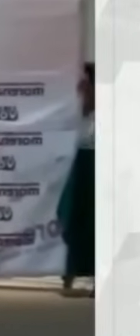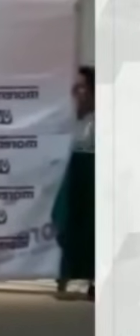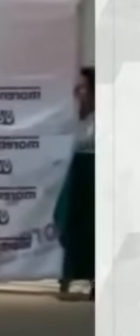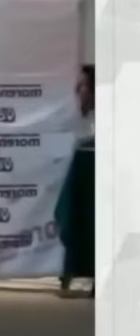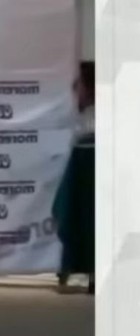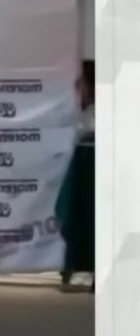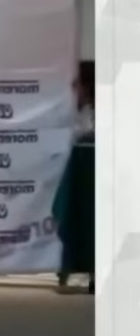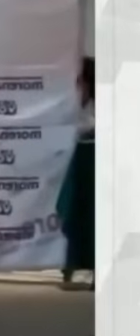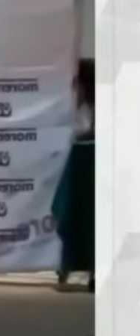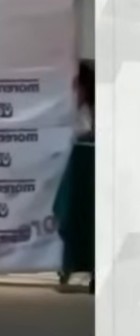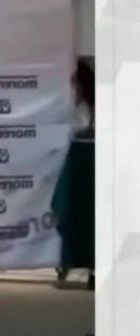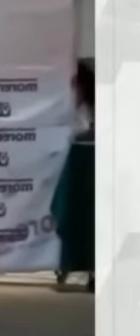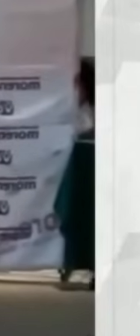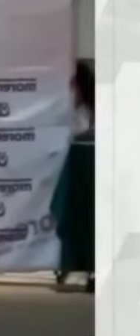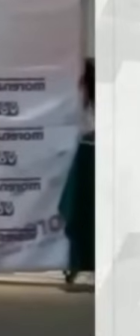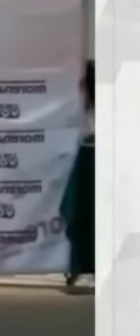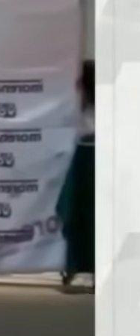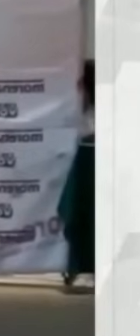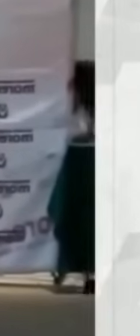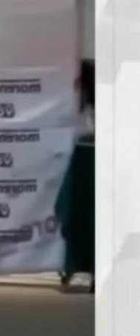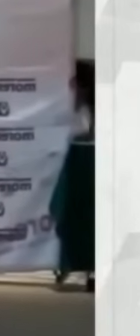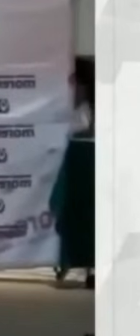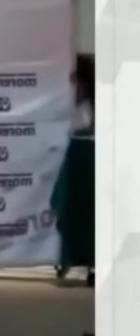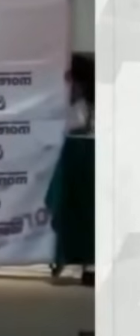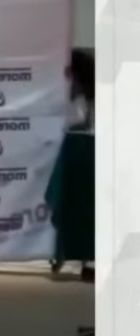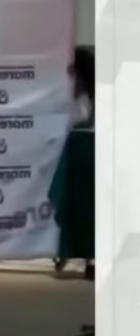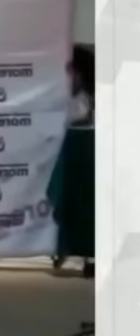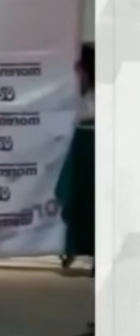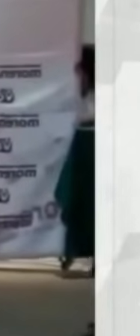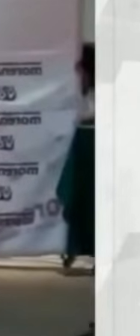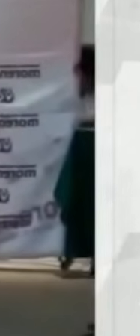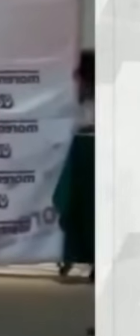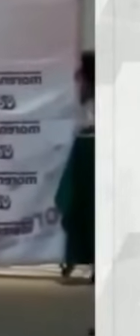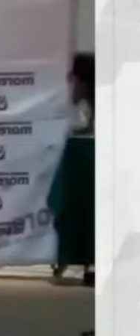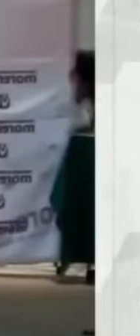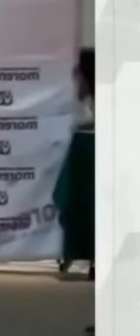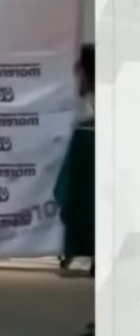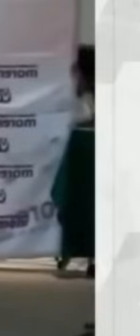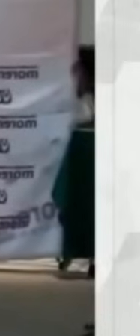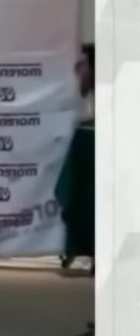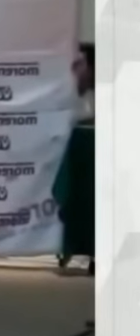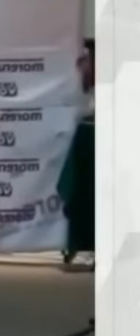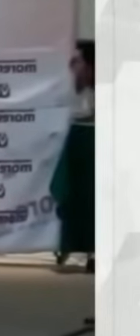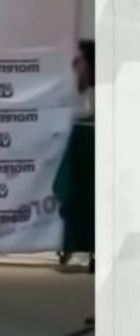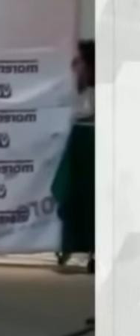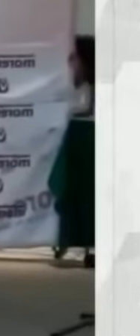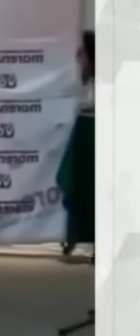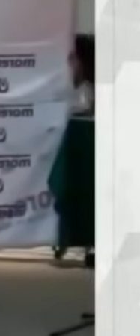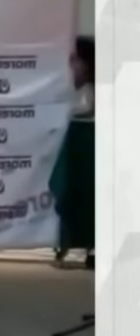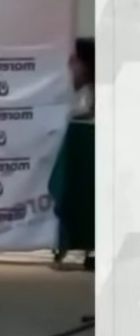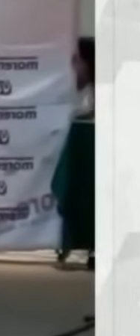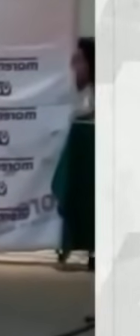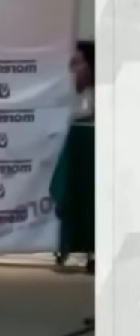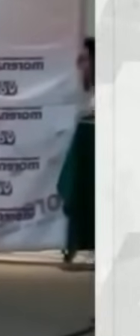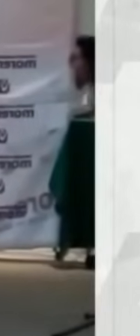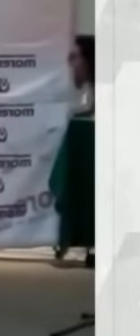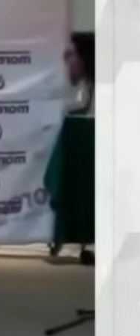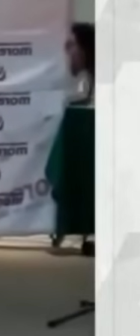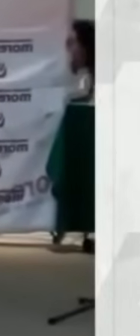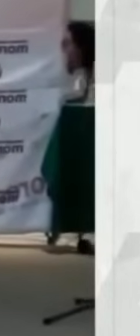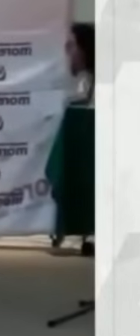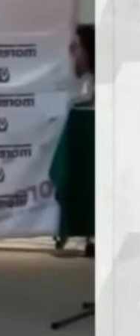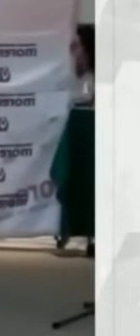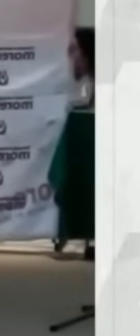montajes para querer victimizarse. Es eso. En todo caso, la responsabilidad de la seguridad de Puebla